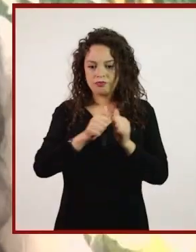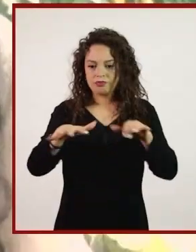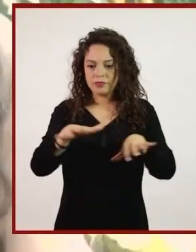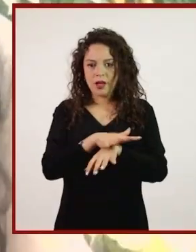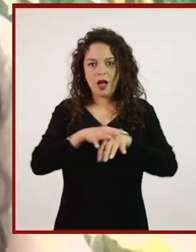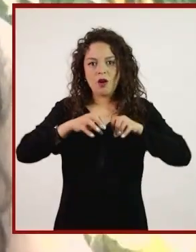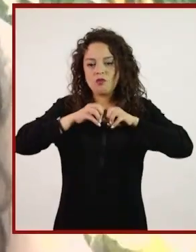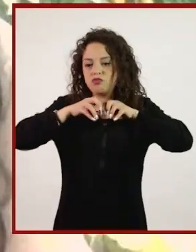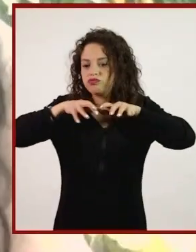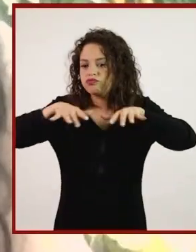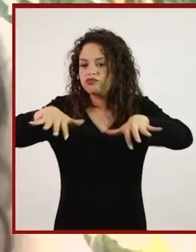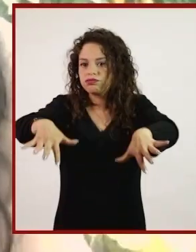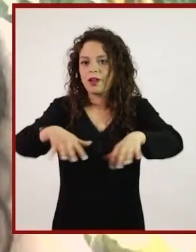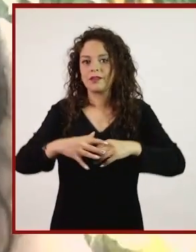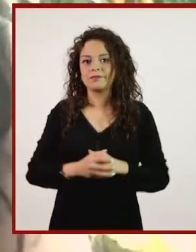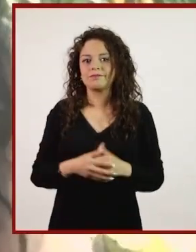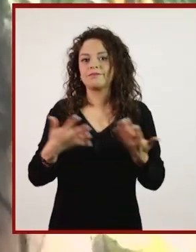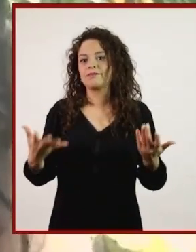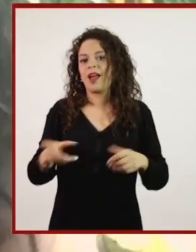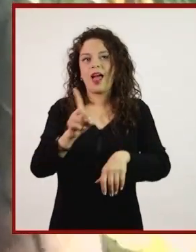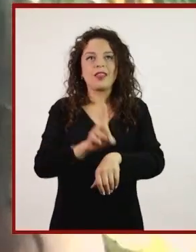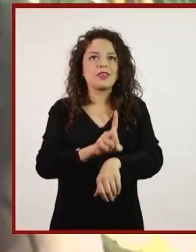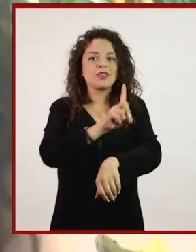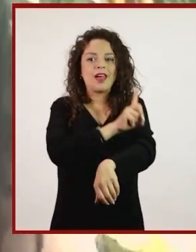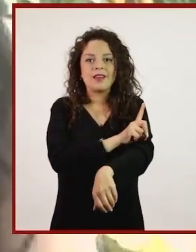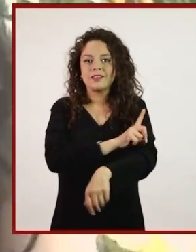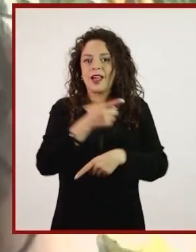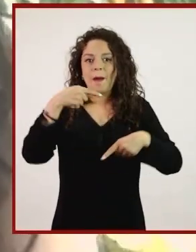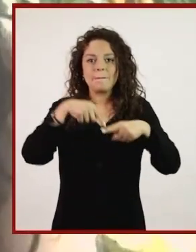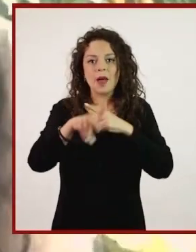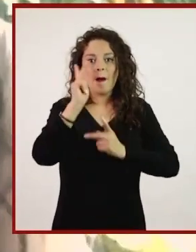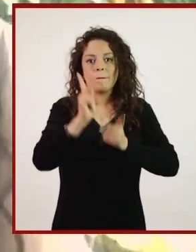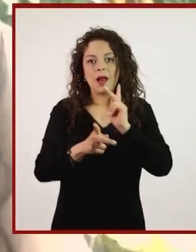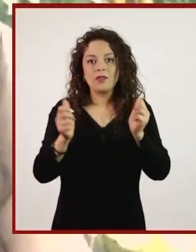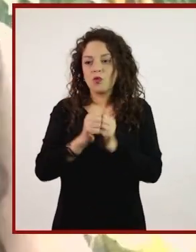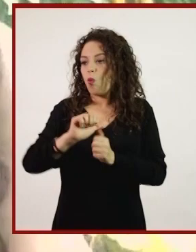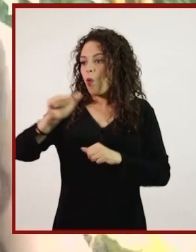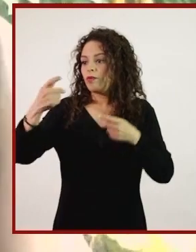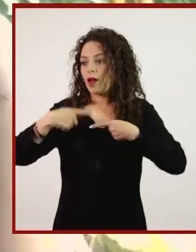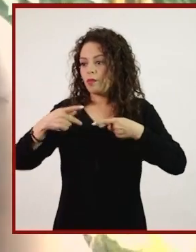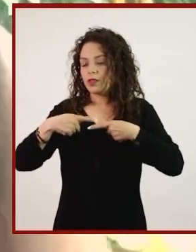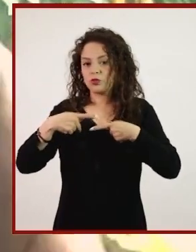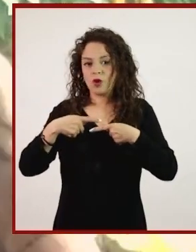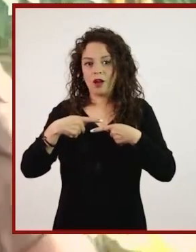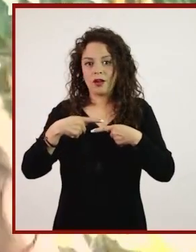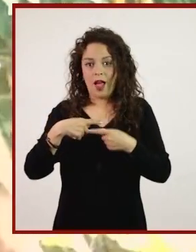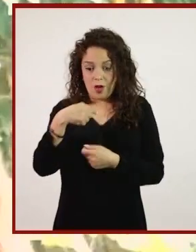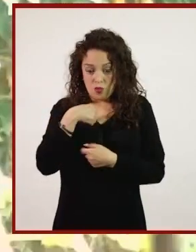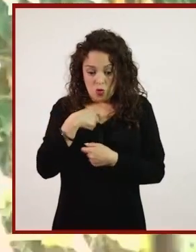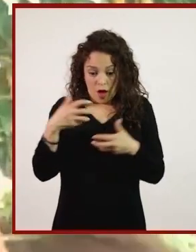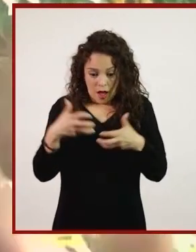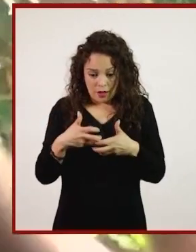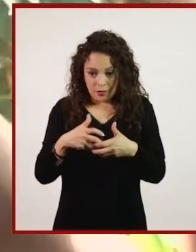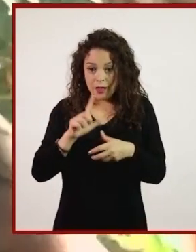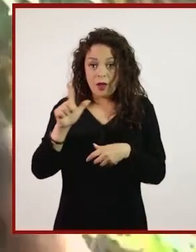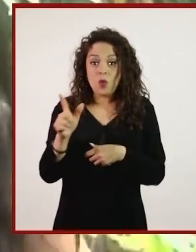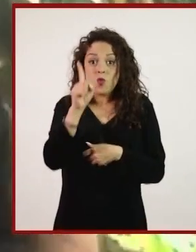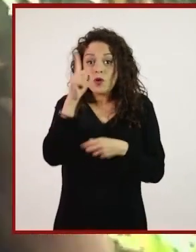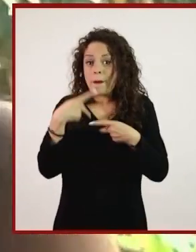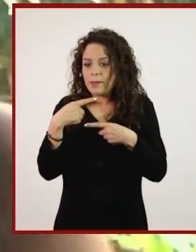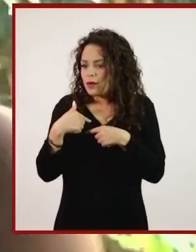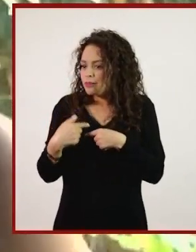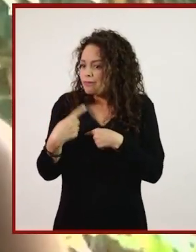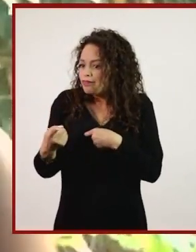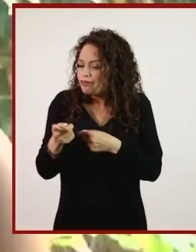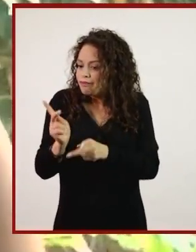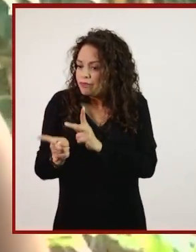en colectiva? Uf, desde el momento en el que se lo platicas a la segunda persona después de ti. O sea, no puede ser